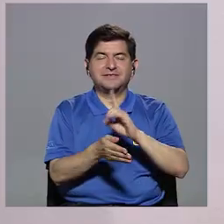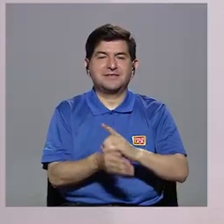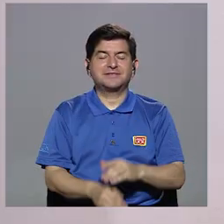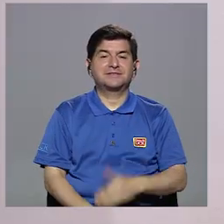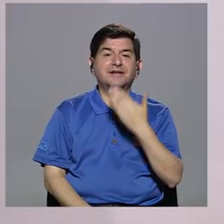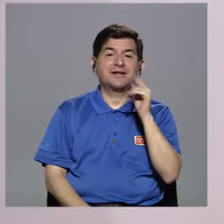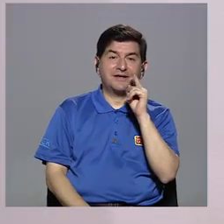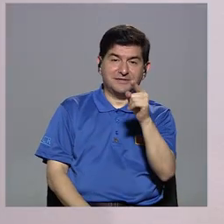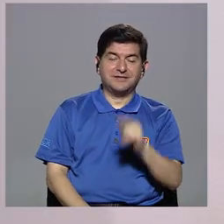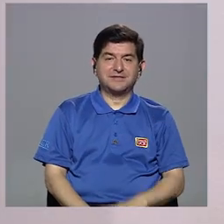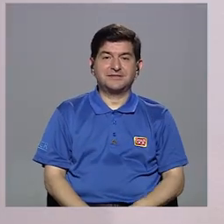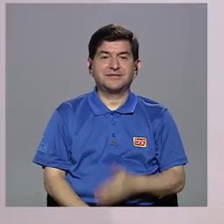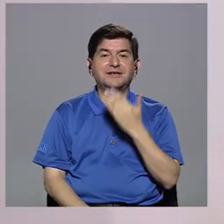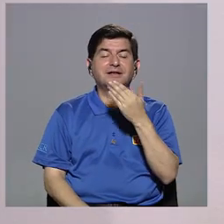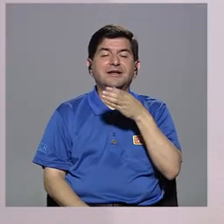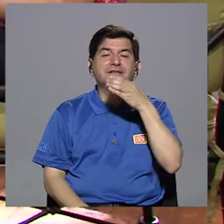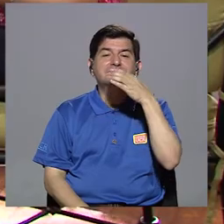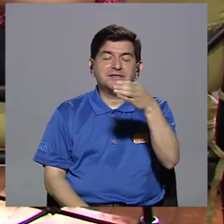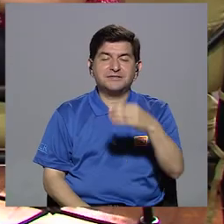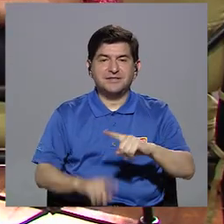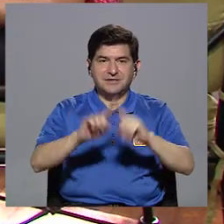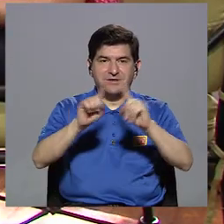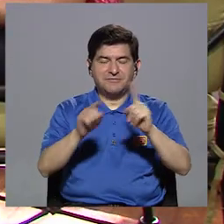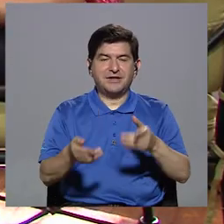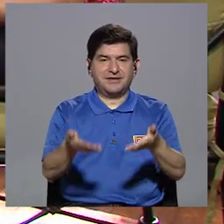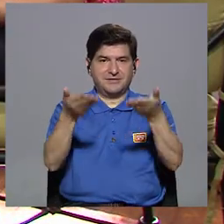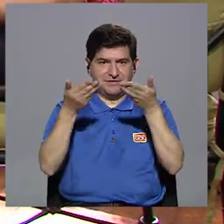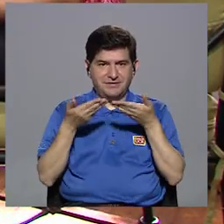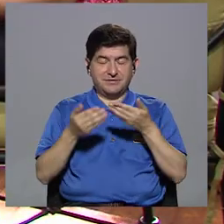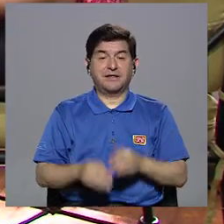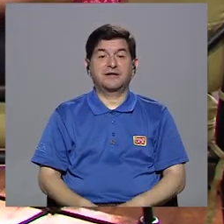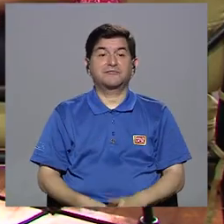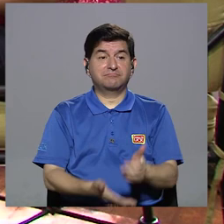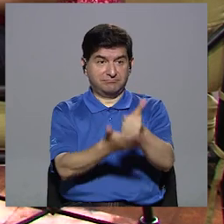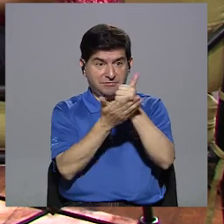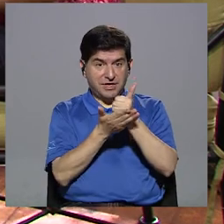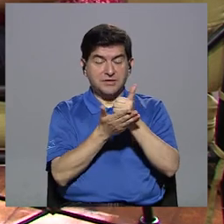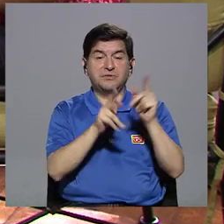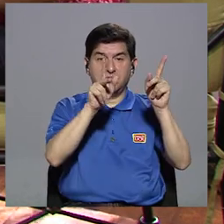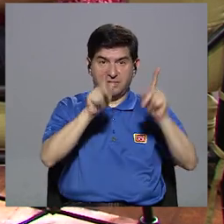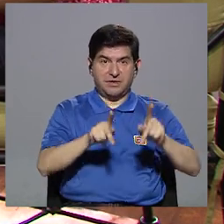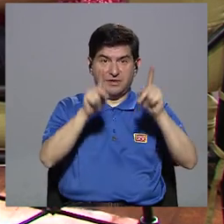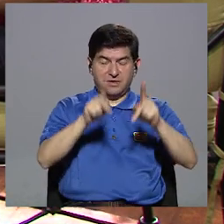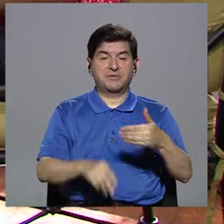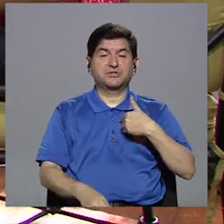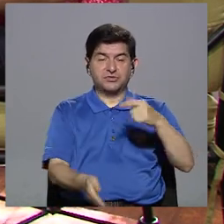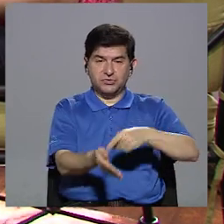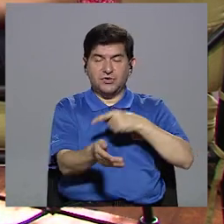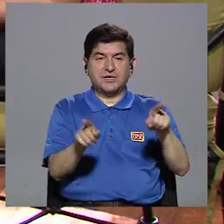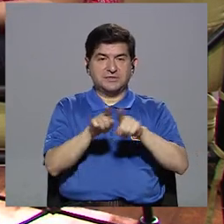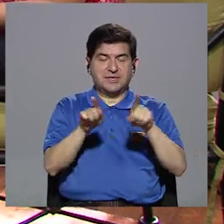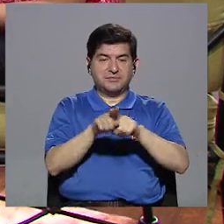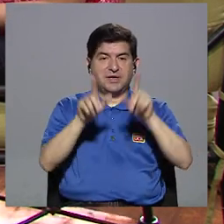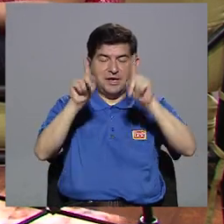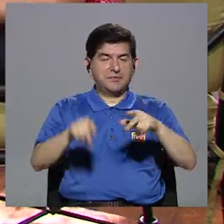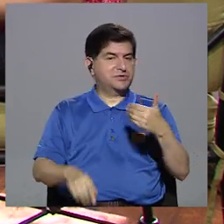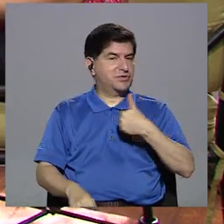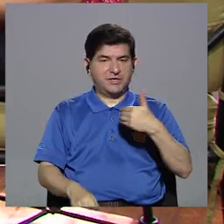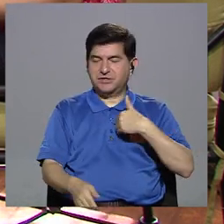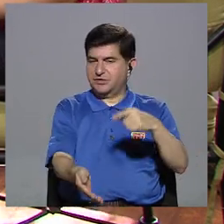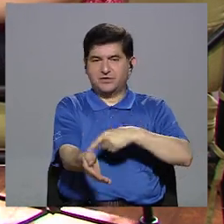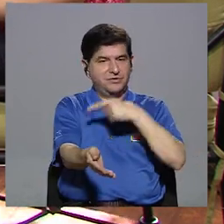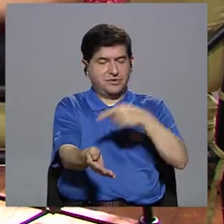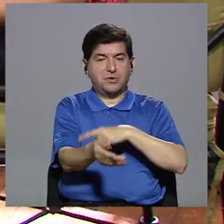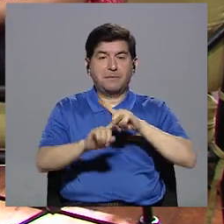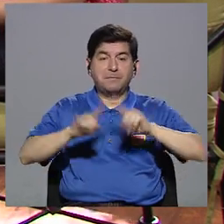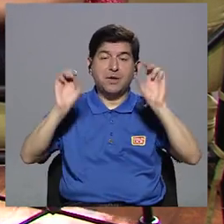toda la información y por estas recomendaciones y consejos que nos han dado que yo creo que le sirven tanto a las personas que tienen diabetes como las que todavía